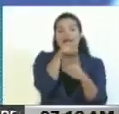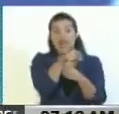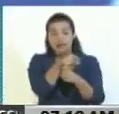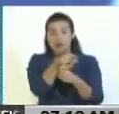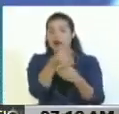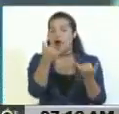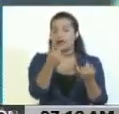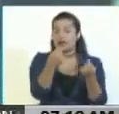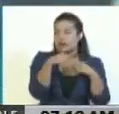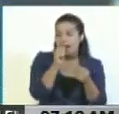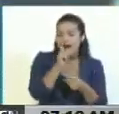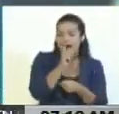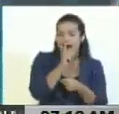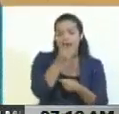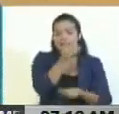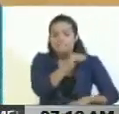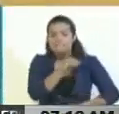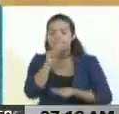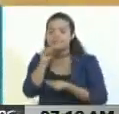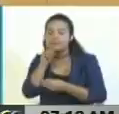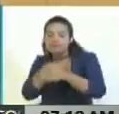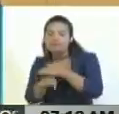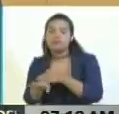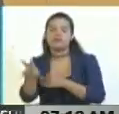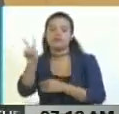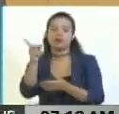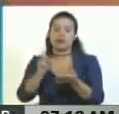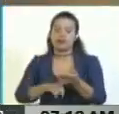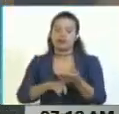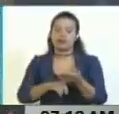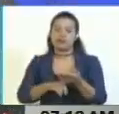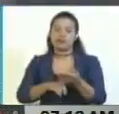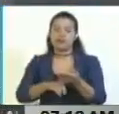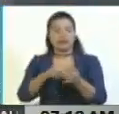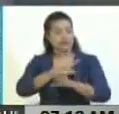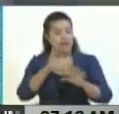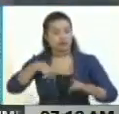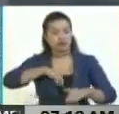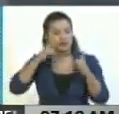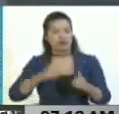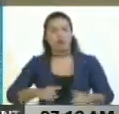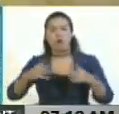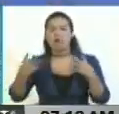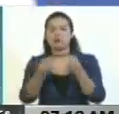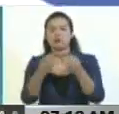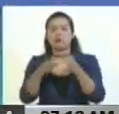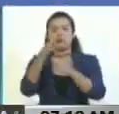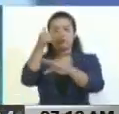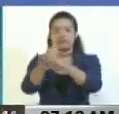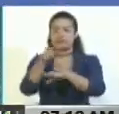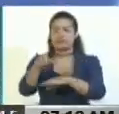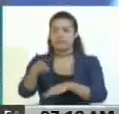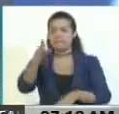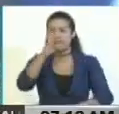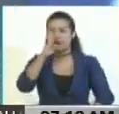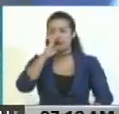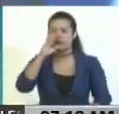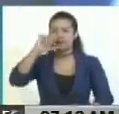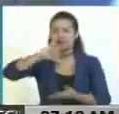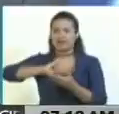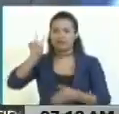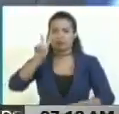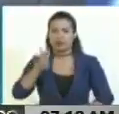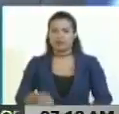ahora eludir las medidas drásticas que hemos tomado en estrecha coordinación con la autoridad monetaria, el Banco Central de